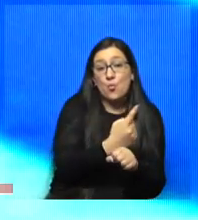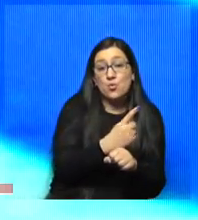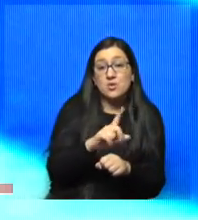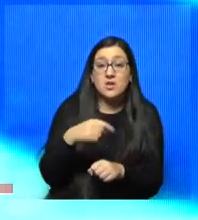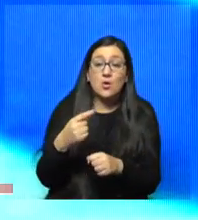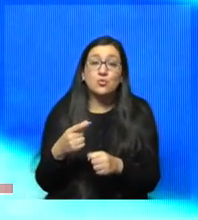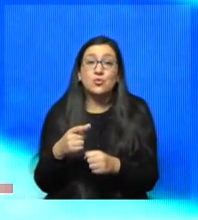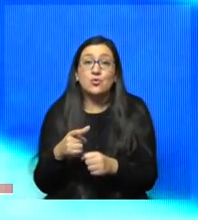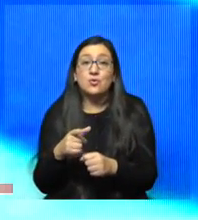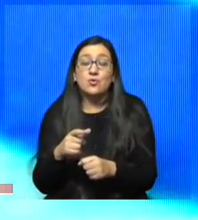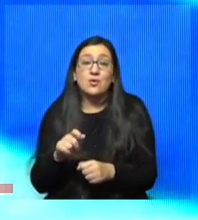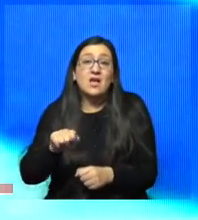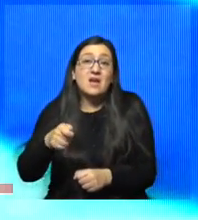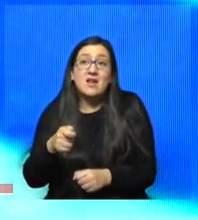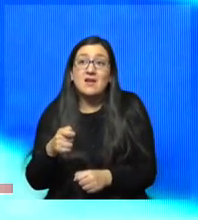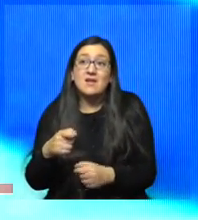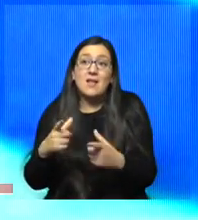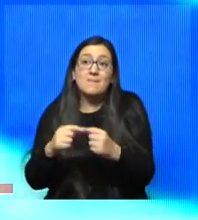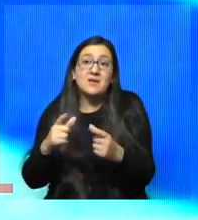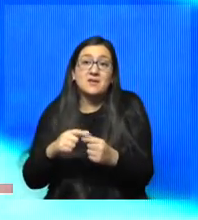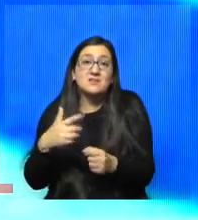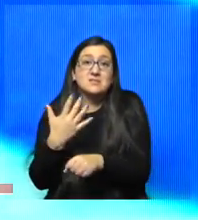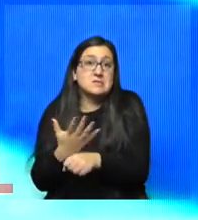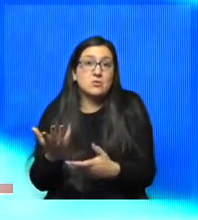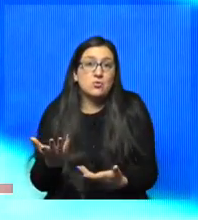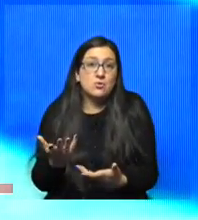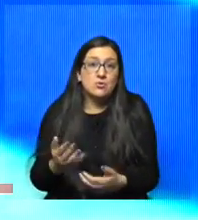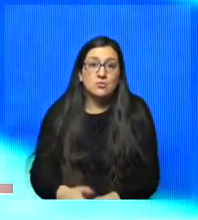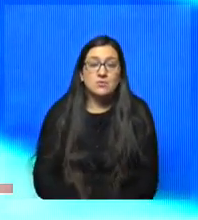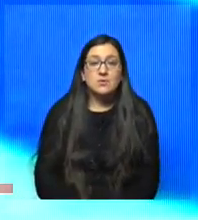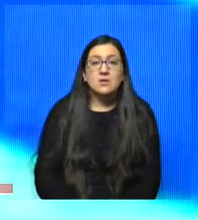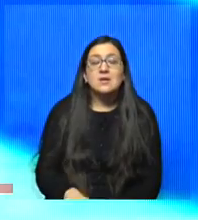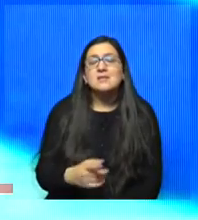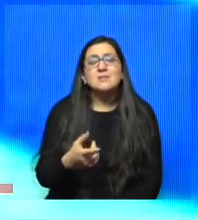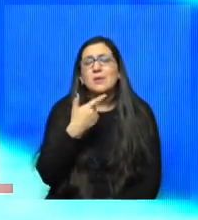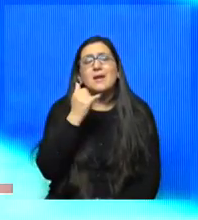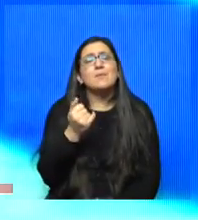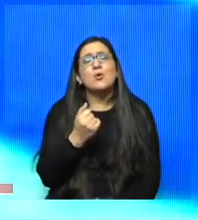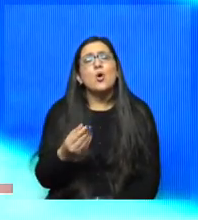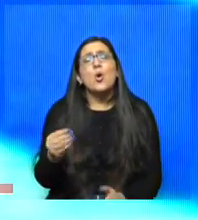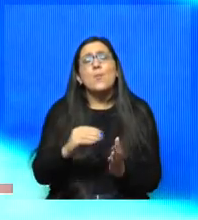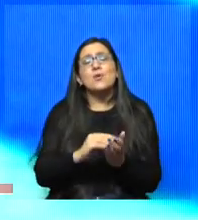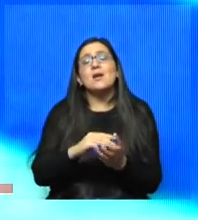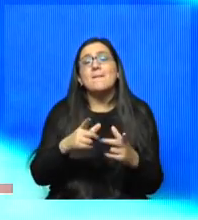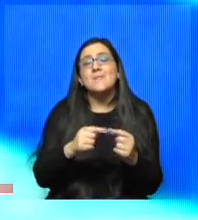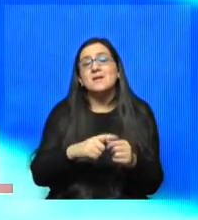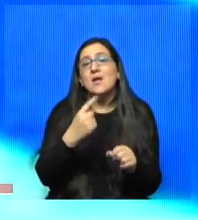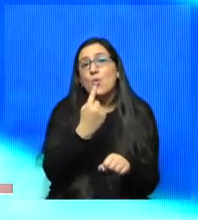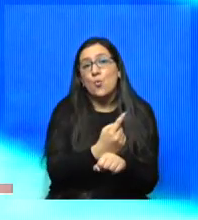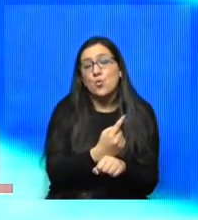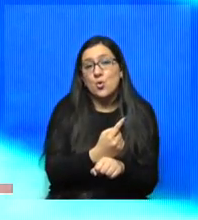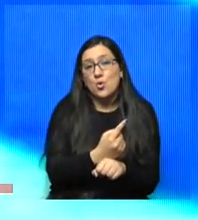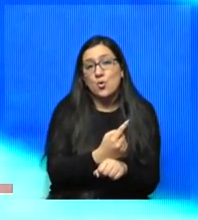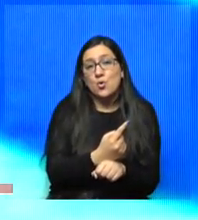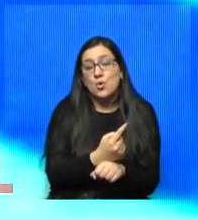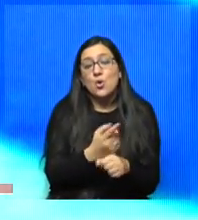los periodistas, inversión, un medio, y si pone primero un medio oficialista y deja de hacer ver lo que promueve,